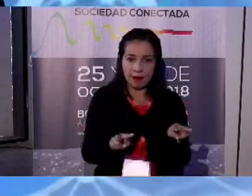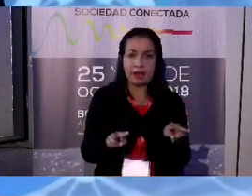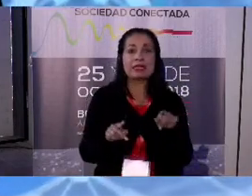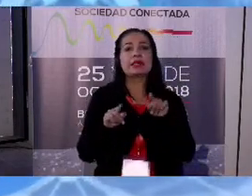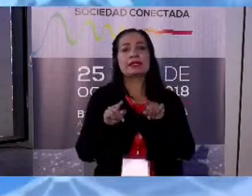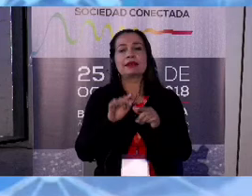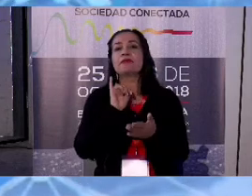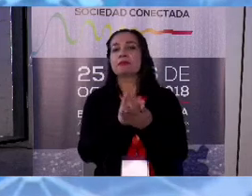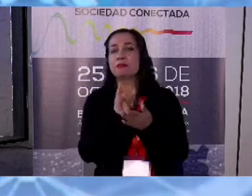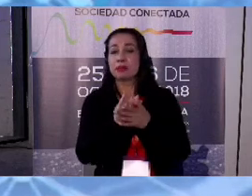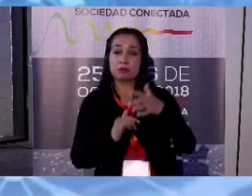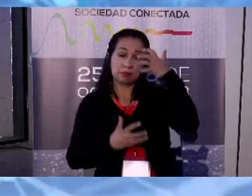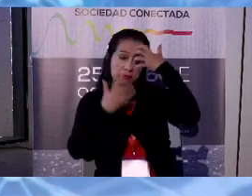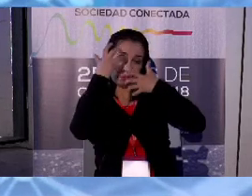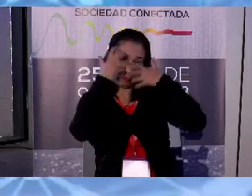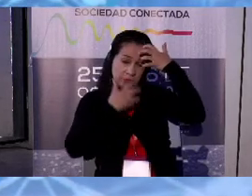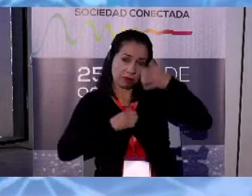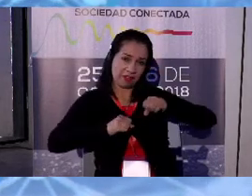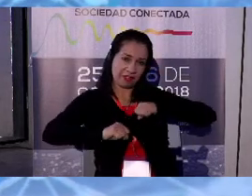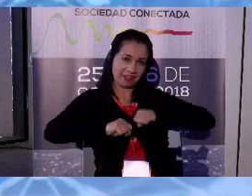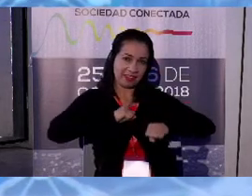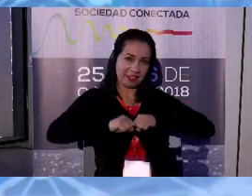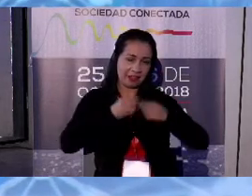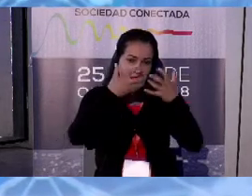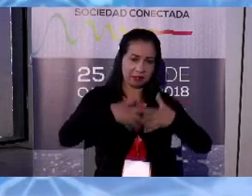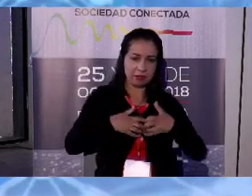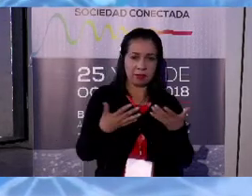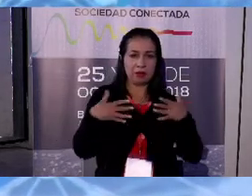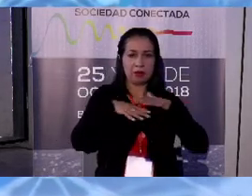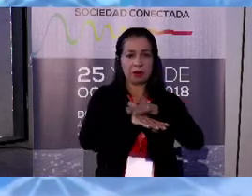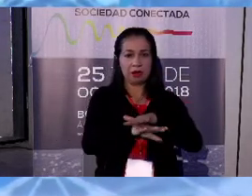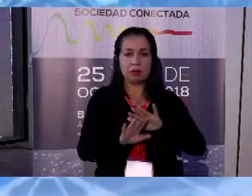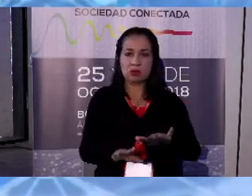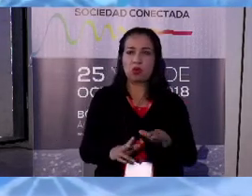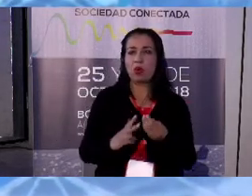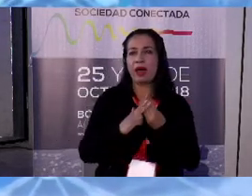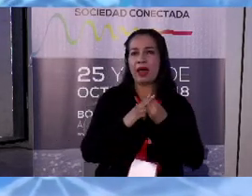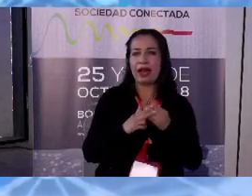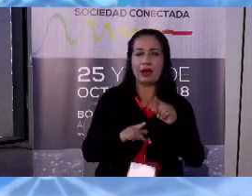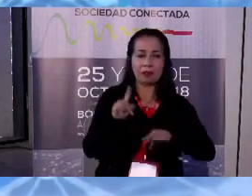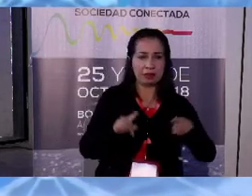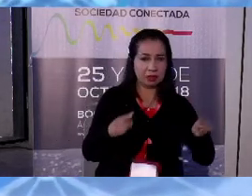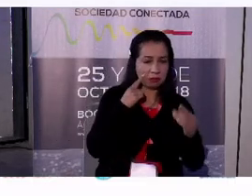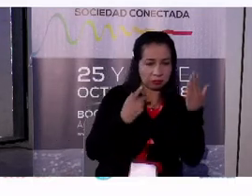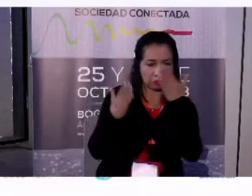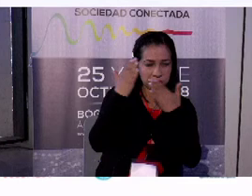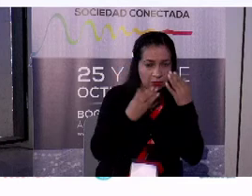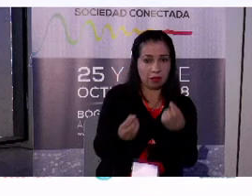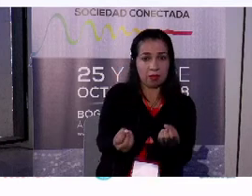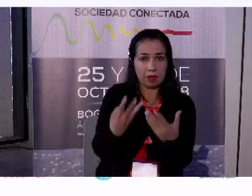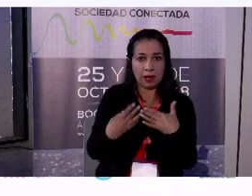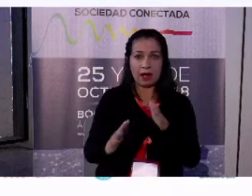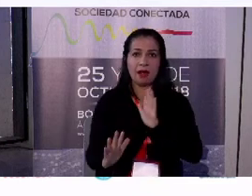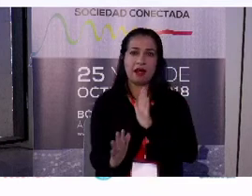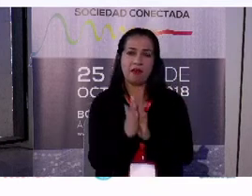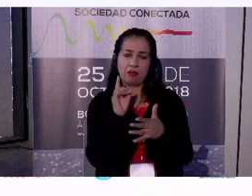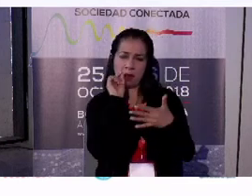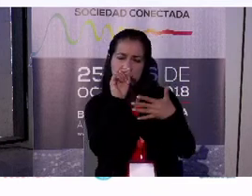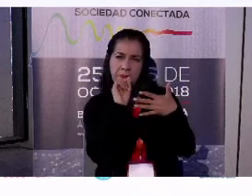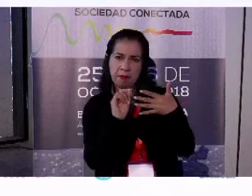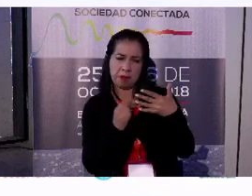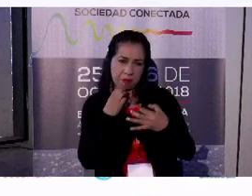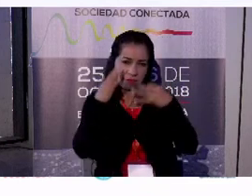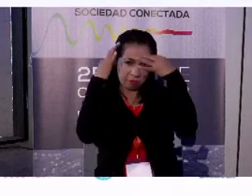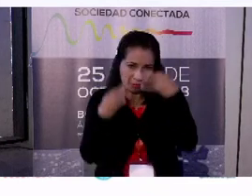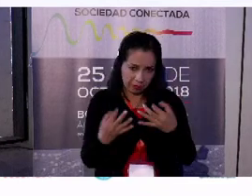de redes algunas herramientas simulaciones pueden reportar datos reales de las